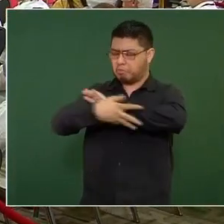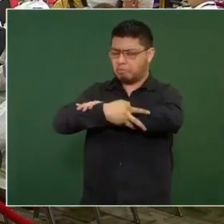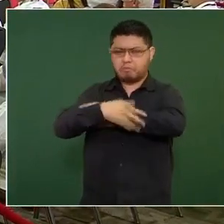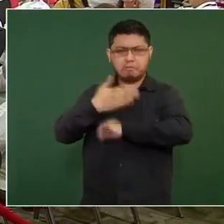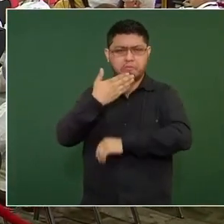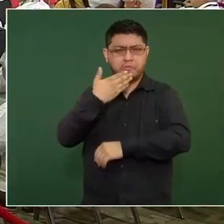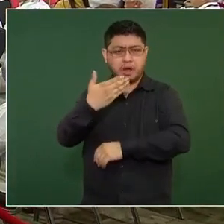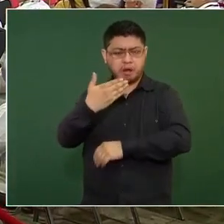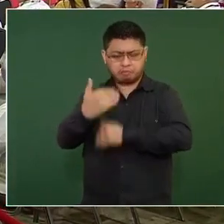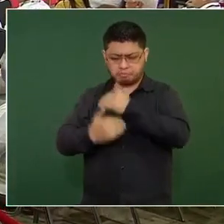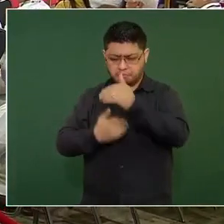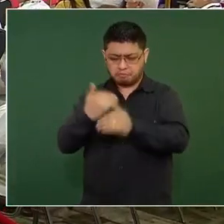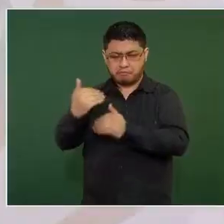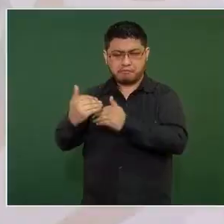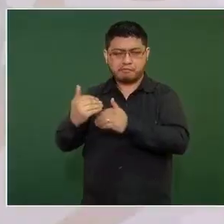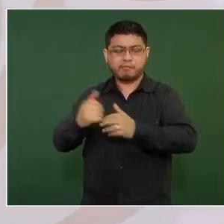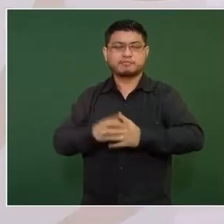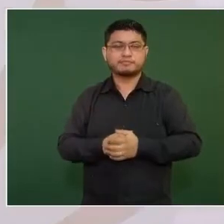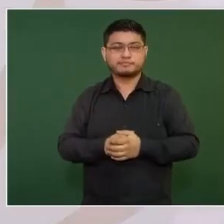El índice de la Bolsa